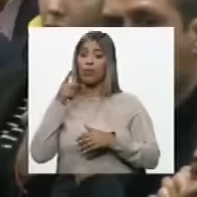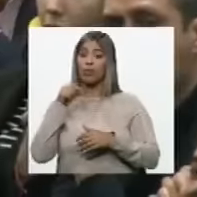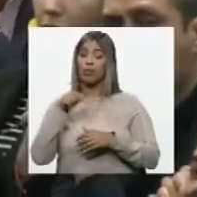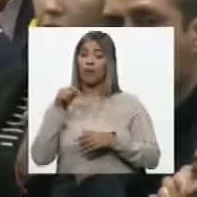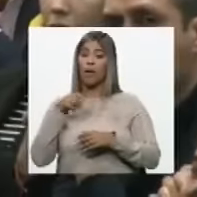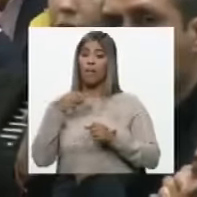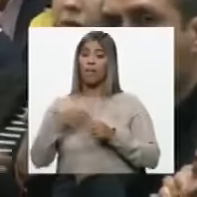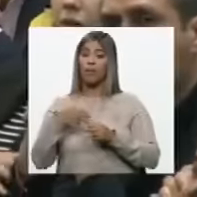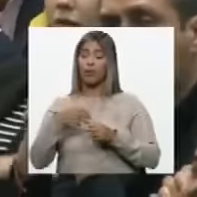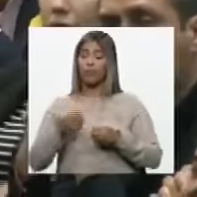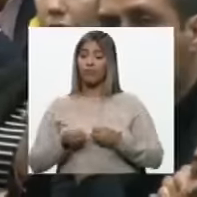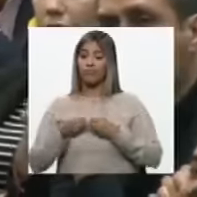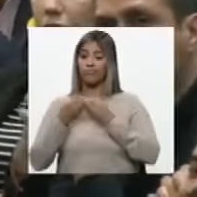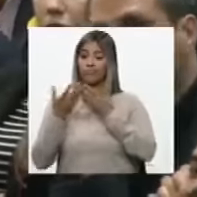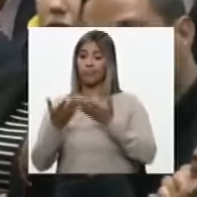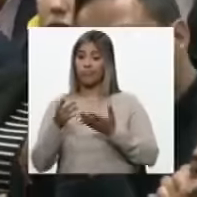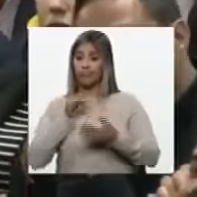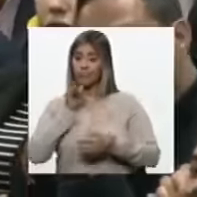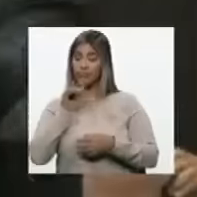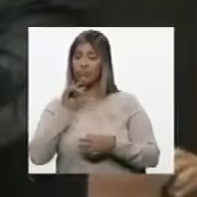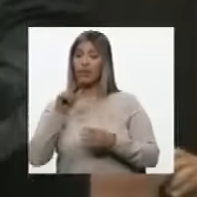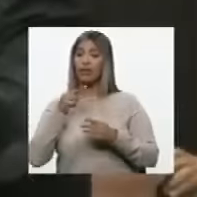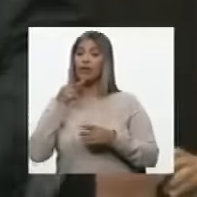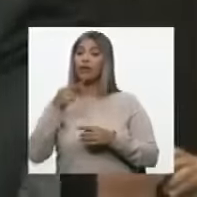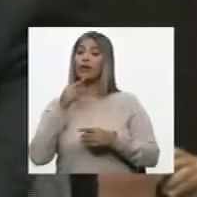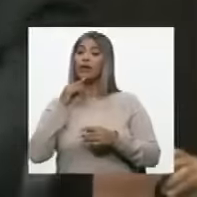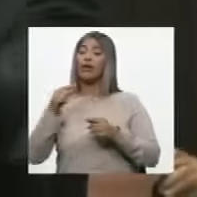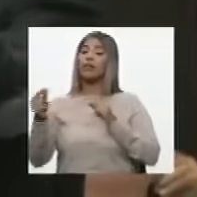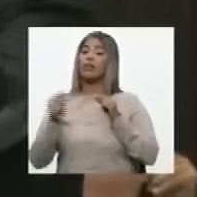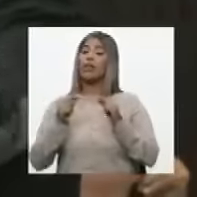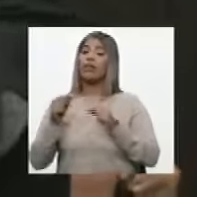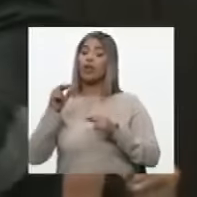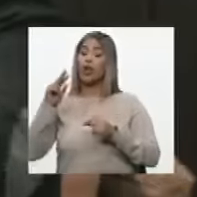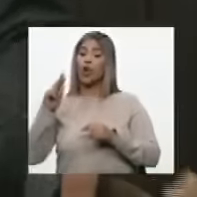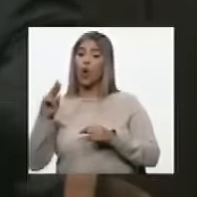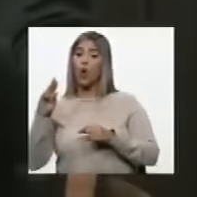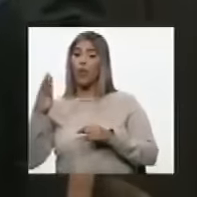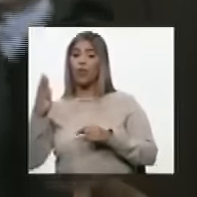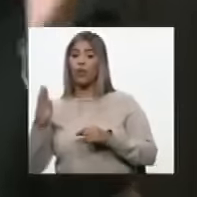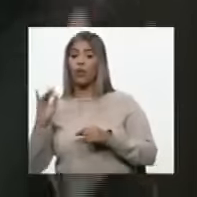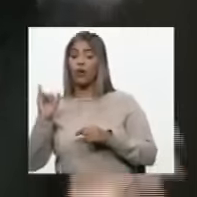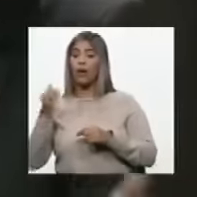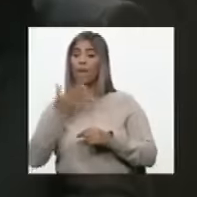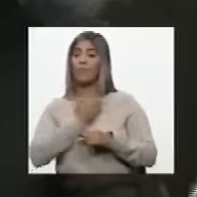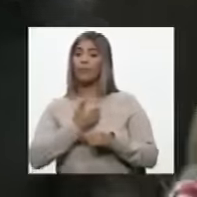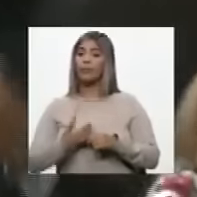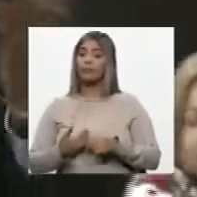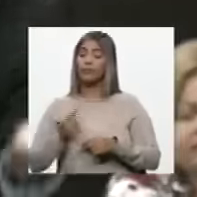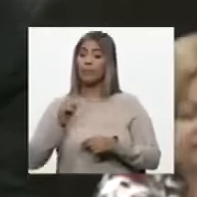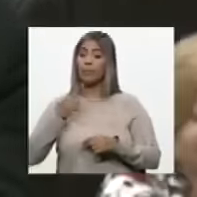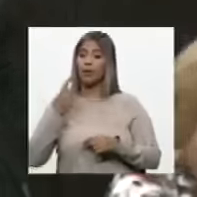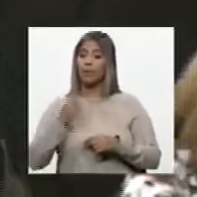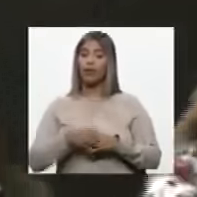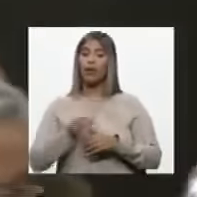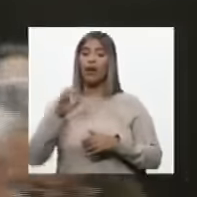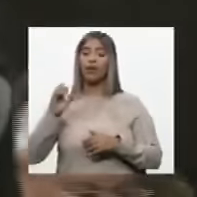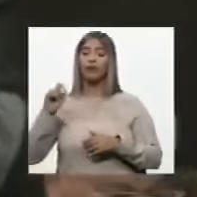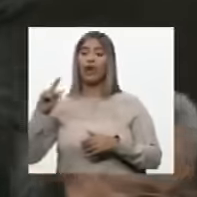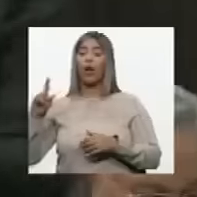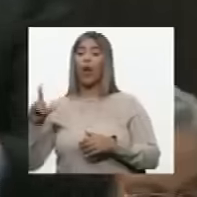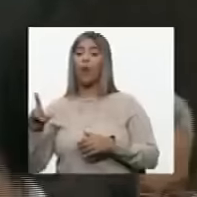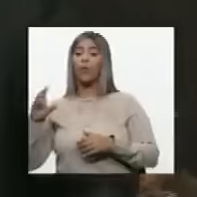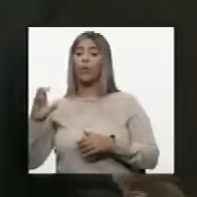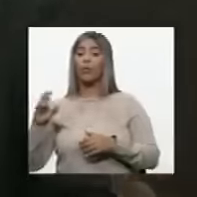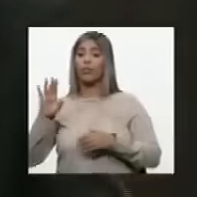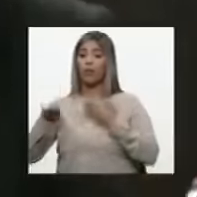para informarle, fue el resultado de un debate entre Rómulo Betancur y el presidente primero, Eleazar López Contreras, y después